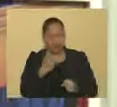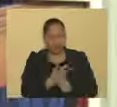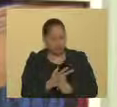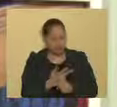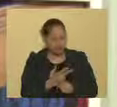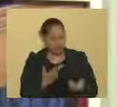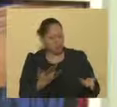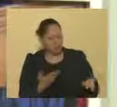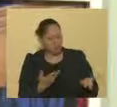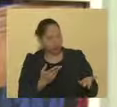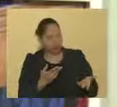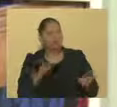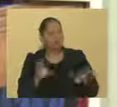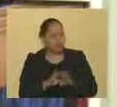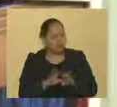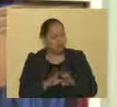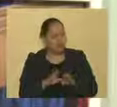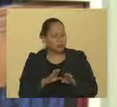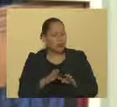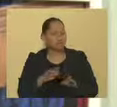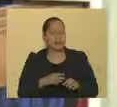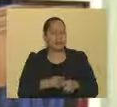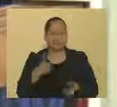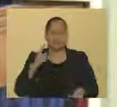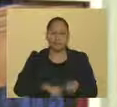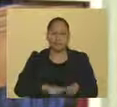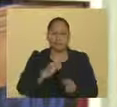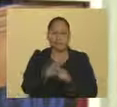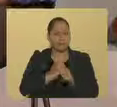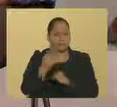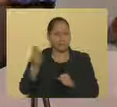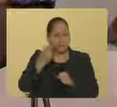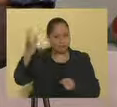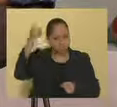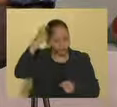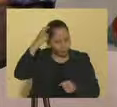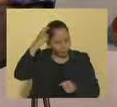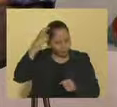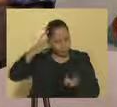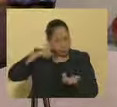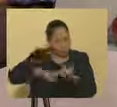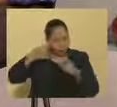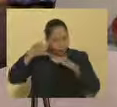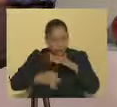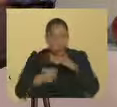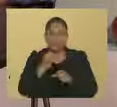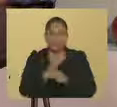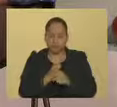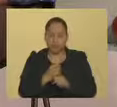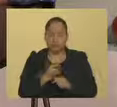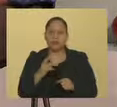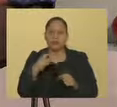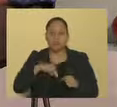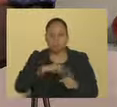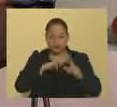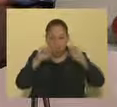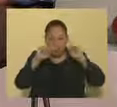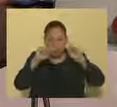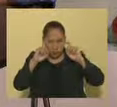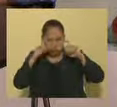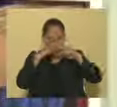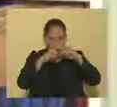diagnóstico? Evidentemente, por una historia clínica. Vas al doctor, te hace la historia clínica, podemos tomar una radiografía,